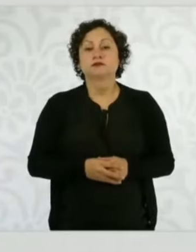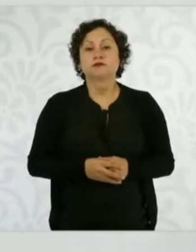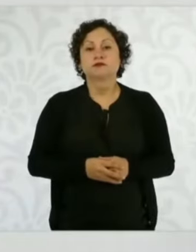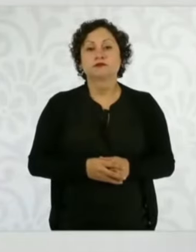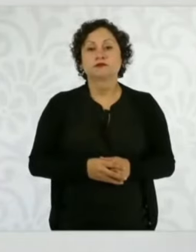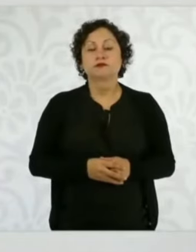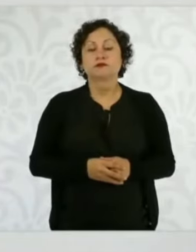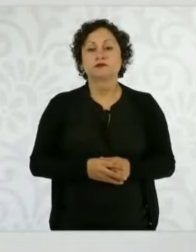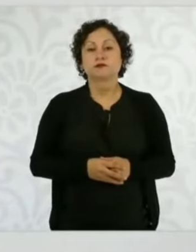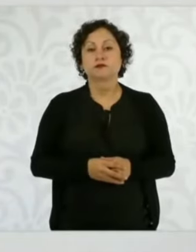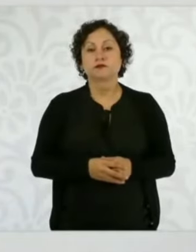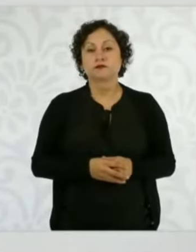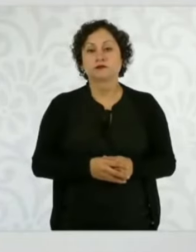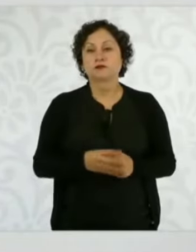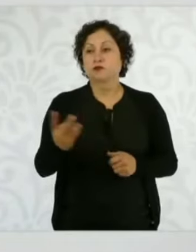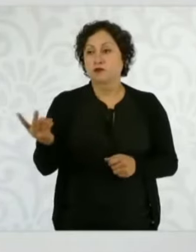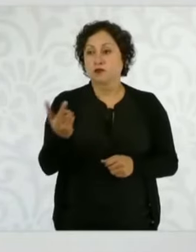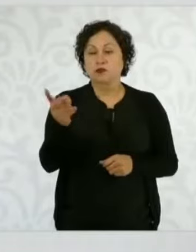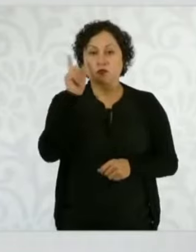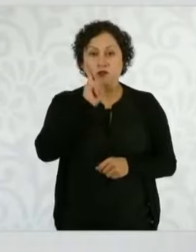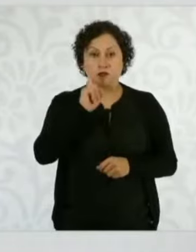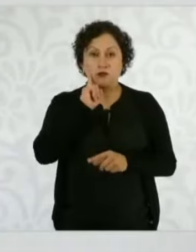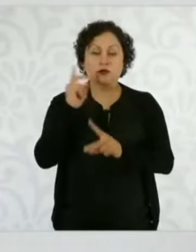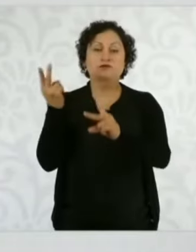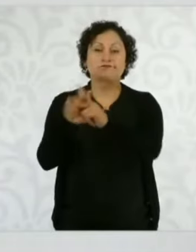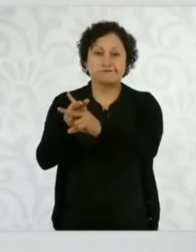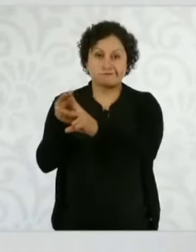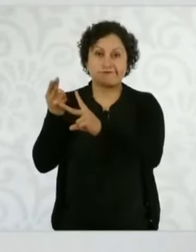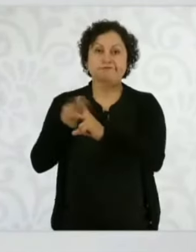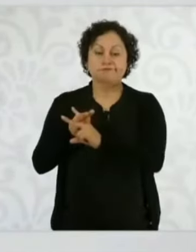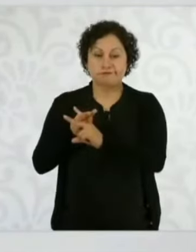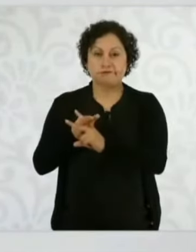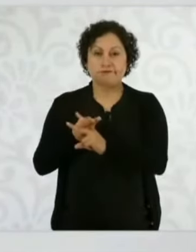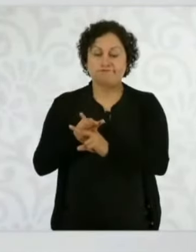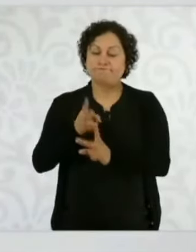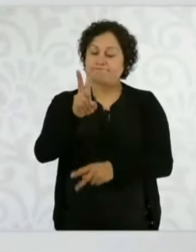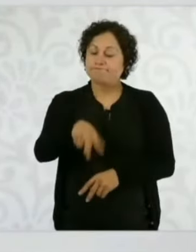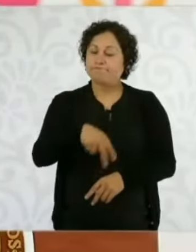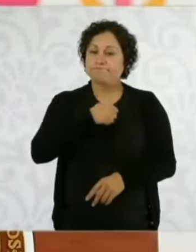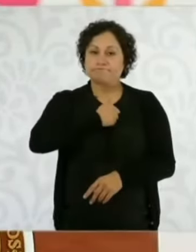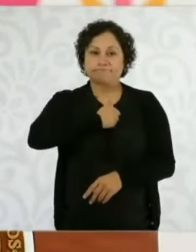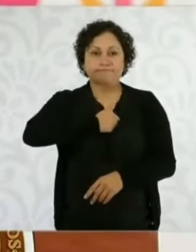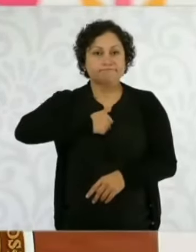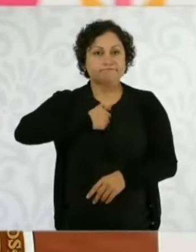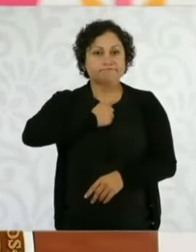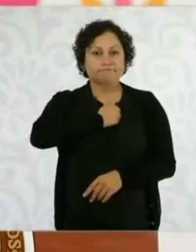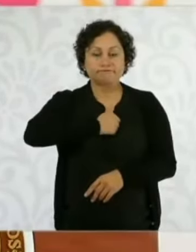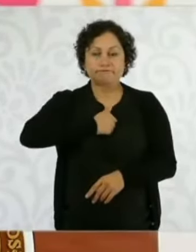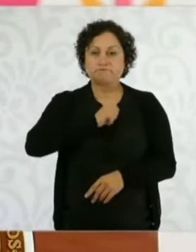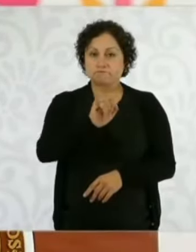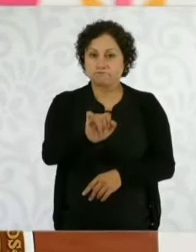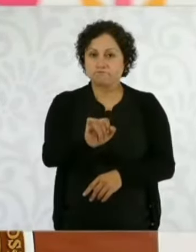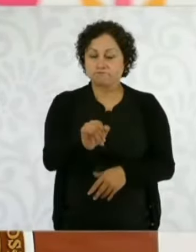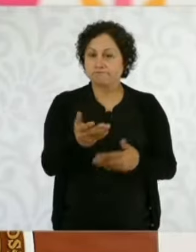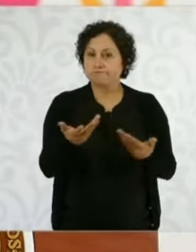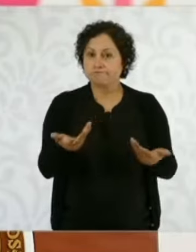del homicidio de estas dos mujeres, que lamentamos mucho. Y en